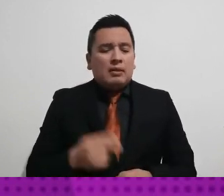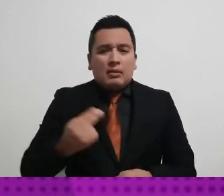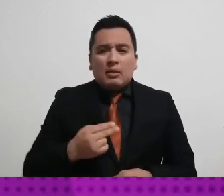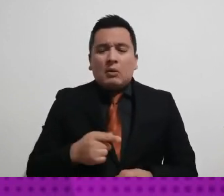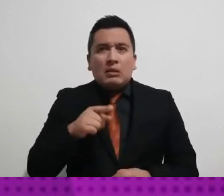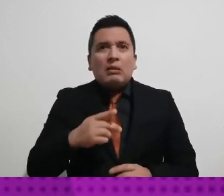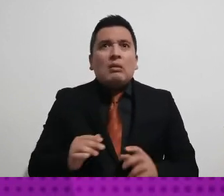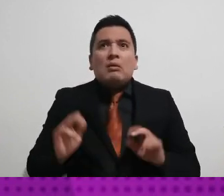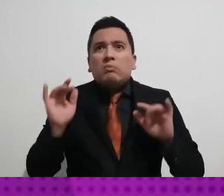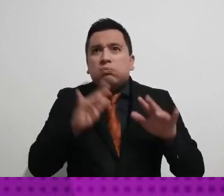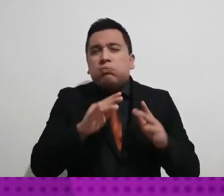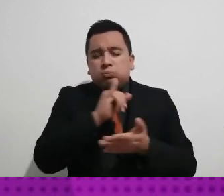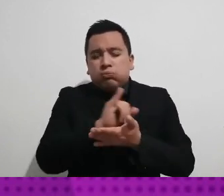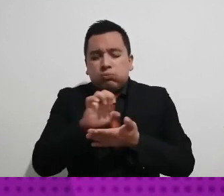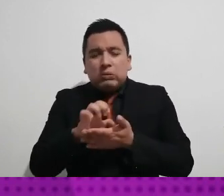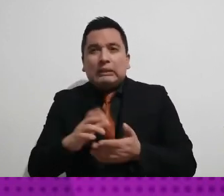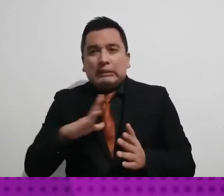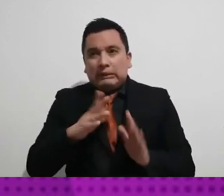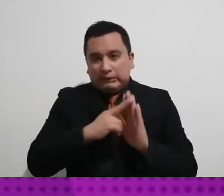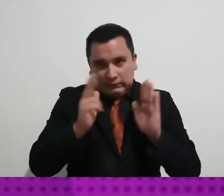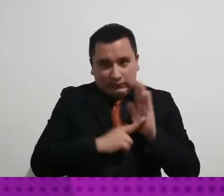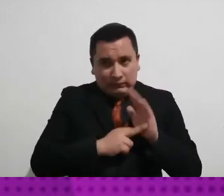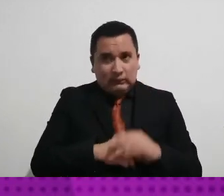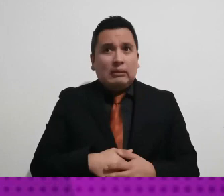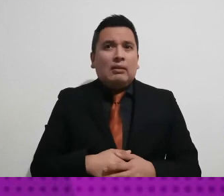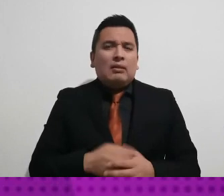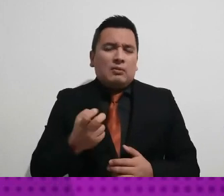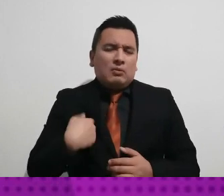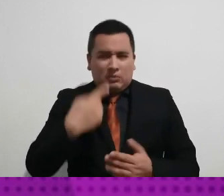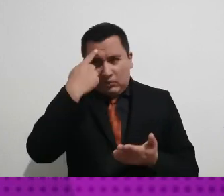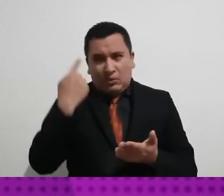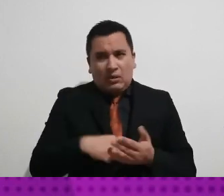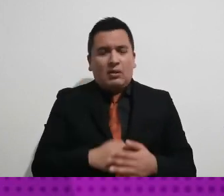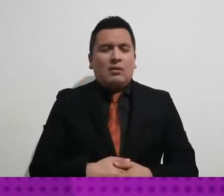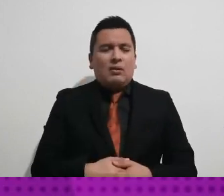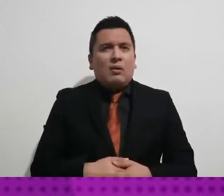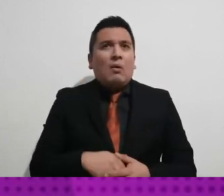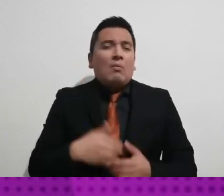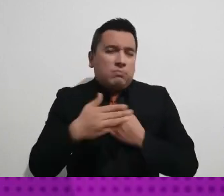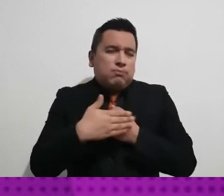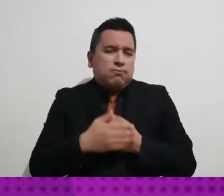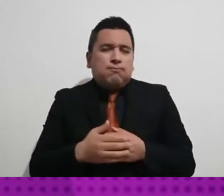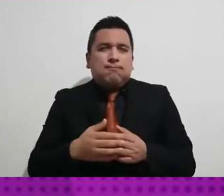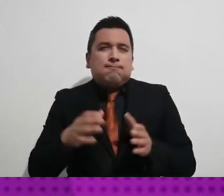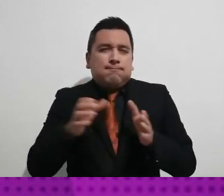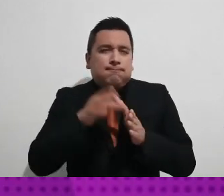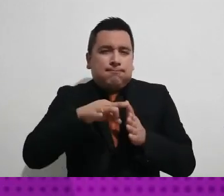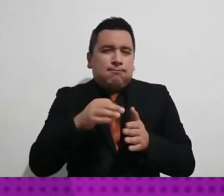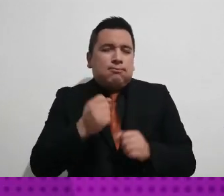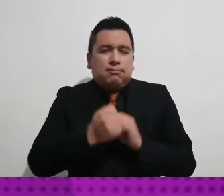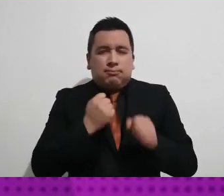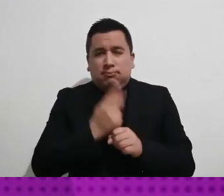instancias en donde tenía injerencia el Instituto Electoral de Coahuila se establecieron esta serie de protocolos que me imagino que se van a